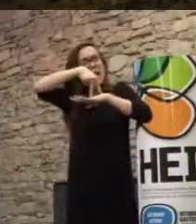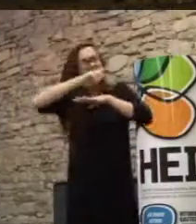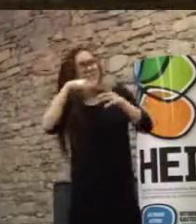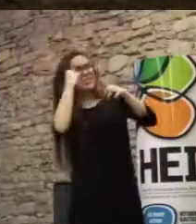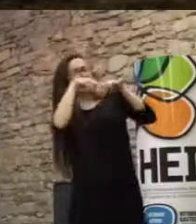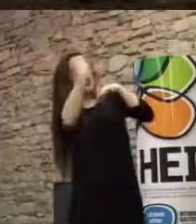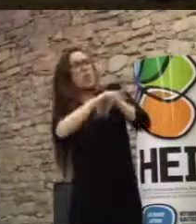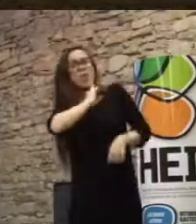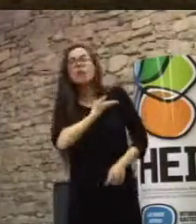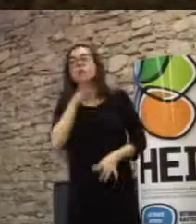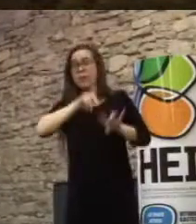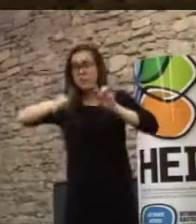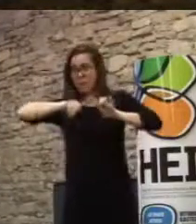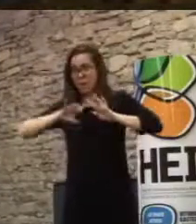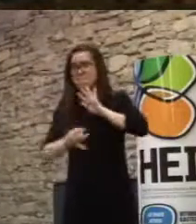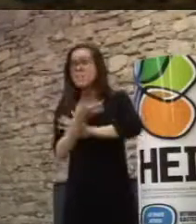aquí